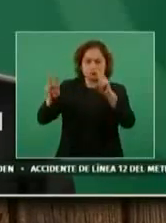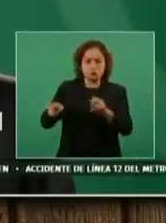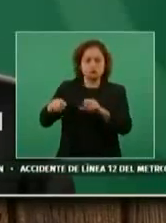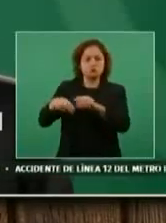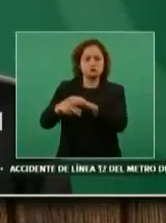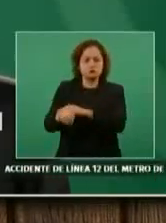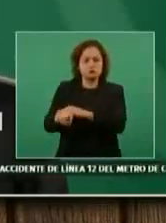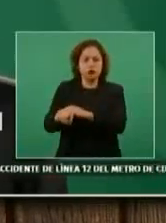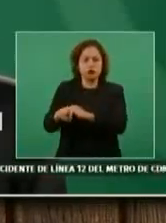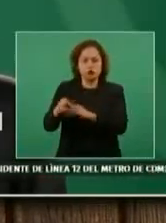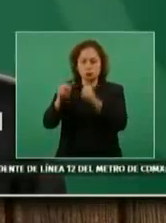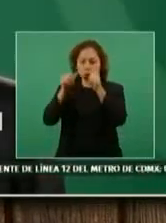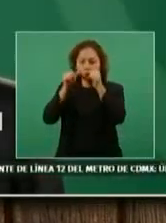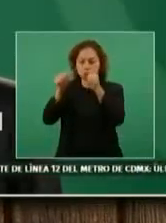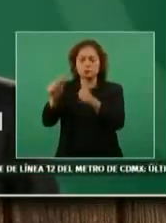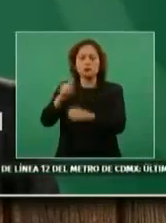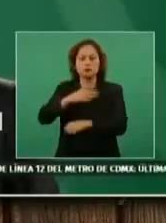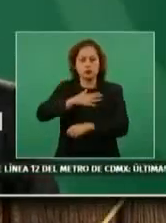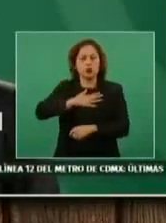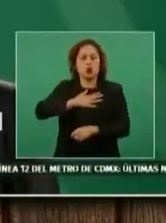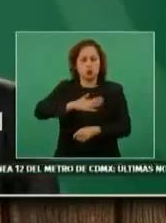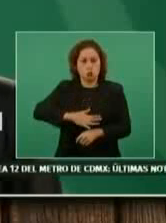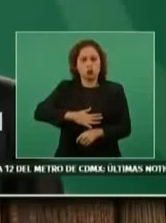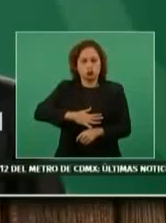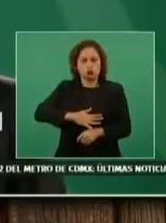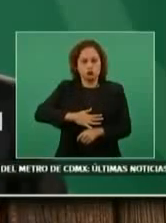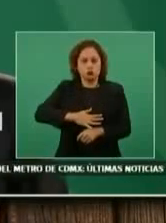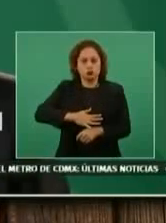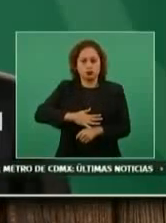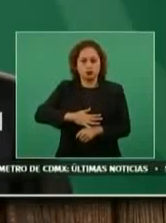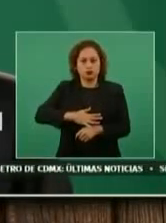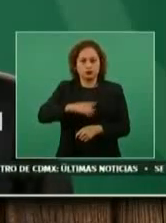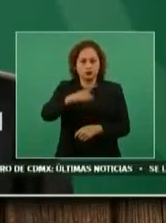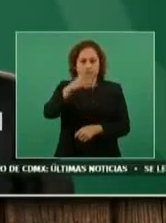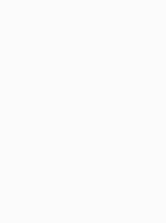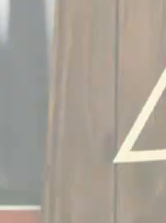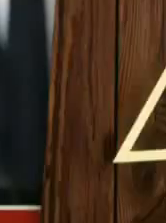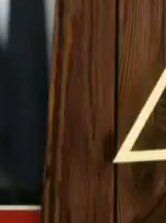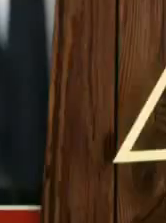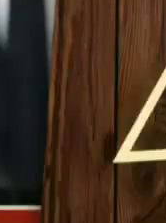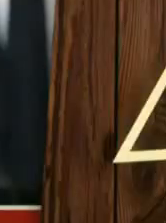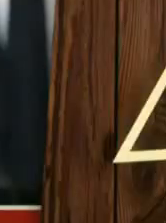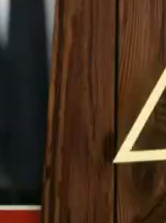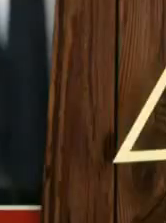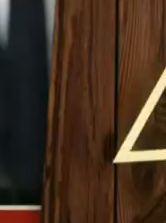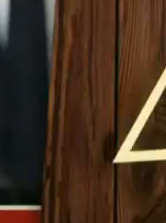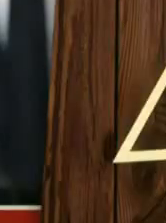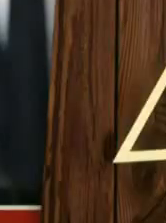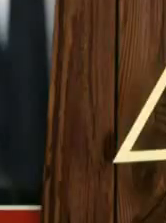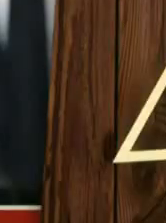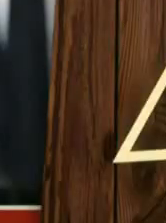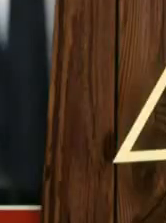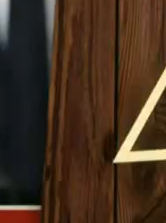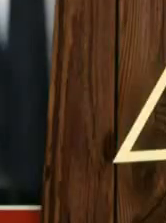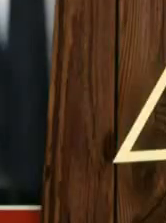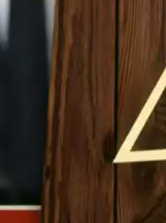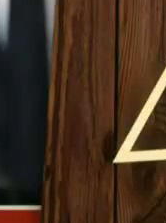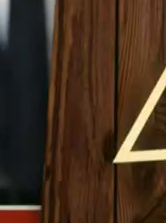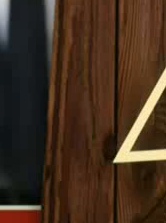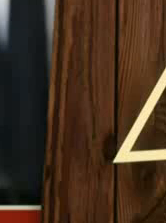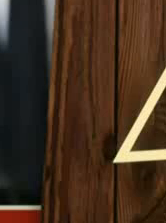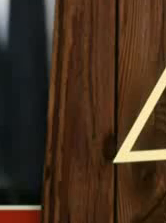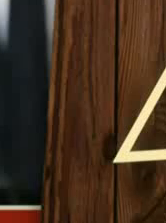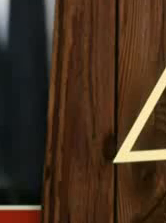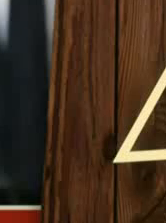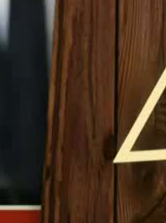te va. A ver, Vas a hacer un historial. Voy a hacer un historial. Acuérdate con la guerra de Calderón, cómo lo traían en friega con lo de la guerra contra